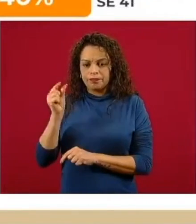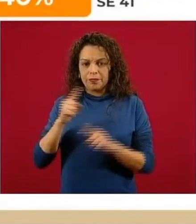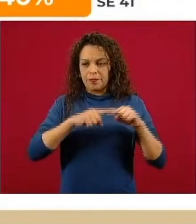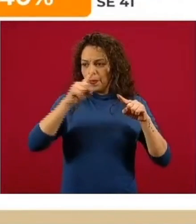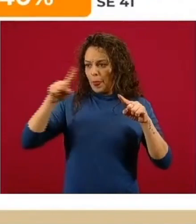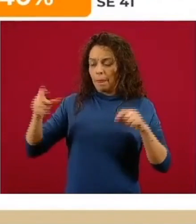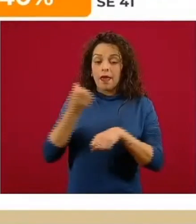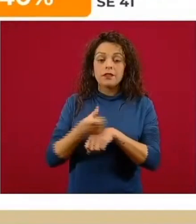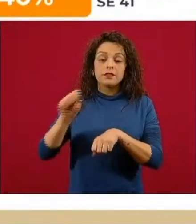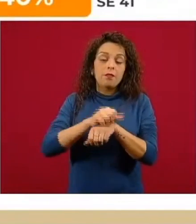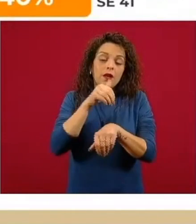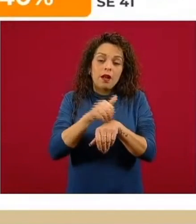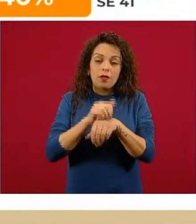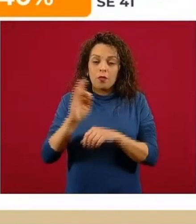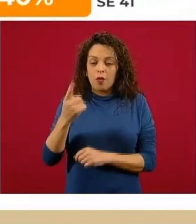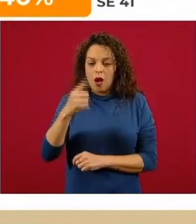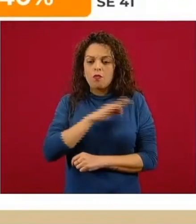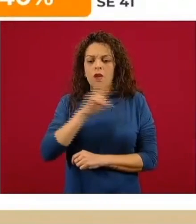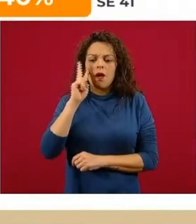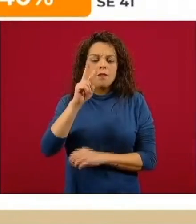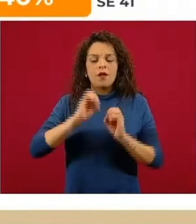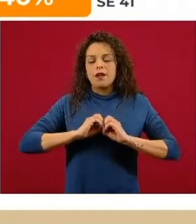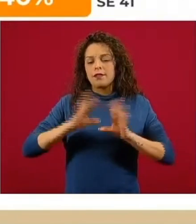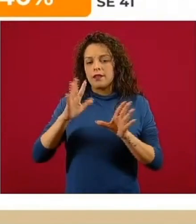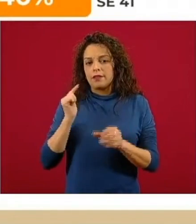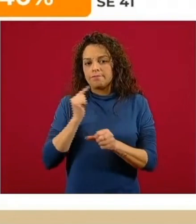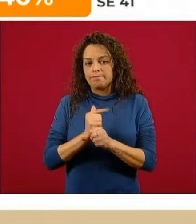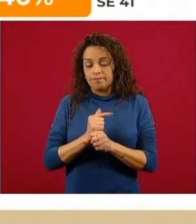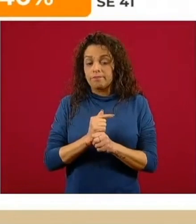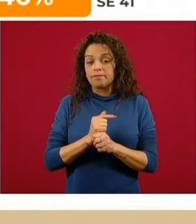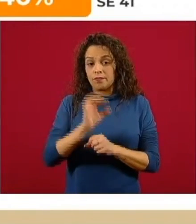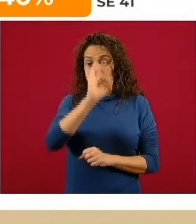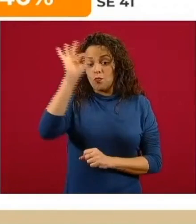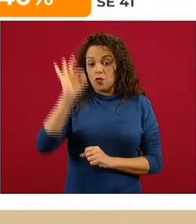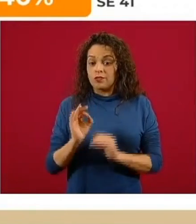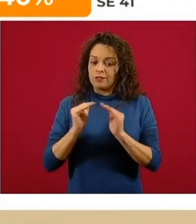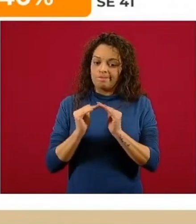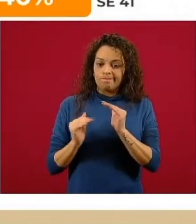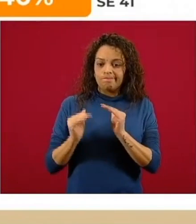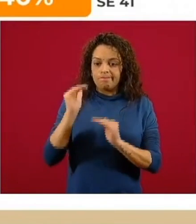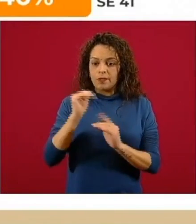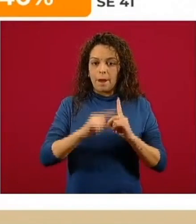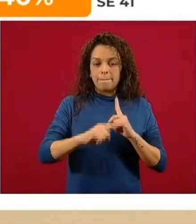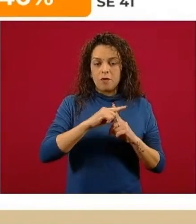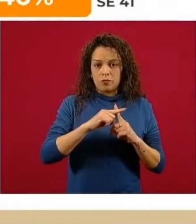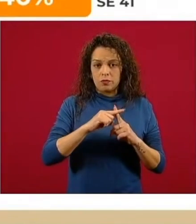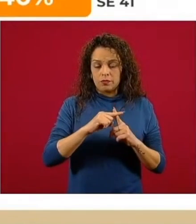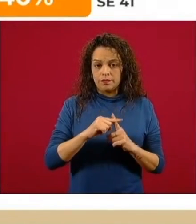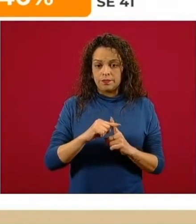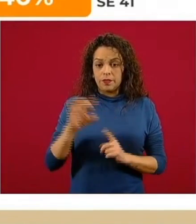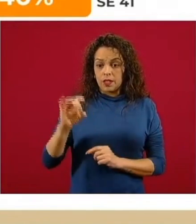Durango. El doctor Alomía no descartó que durante la próxima semana se sumen más entidades.